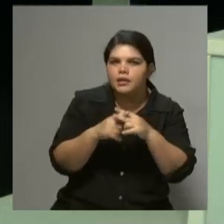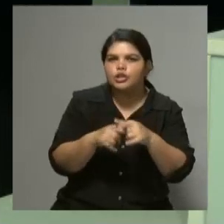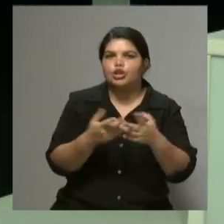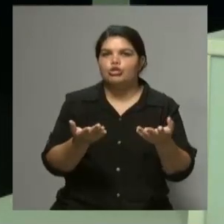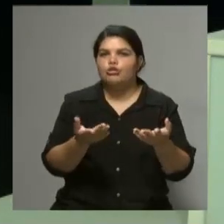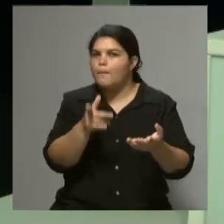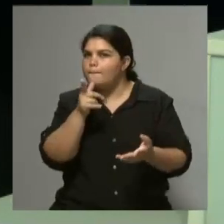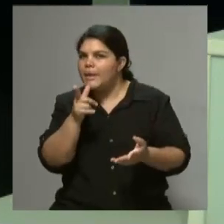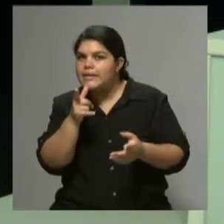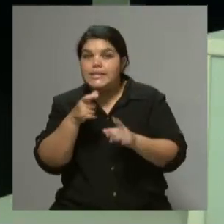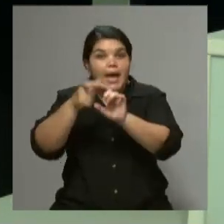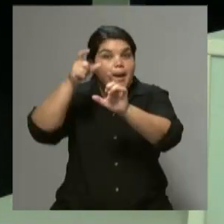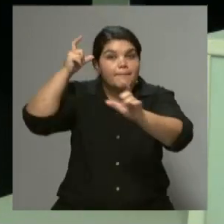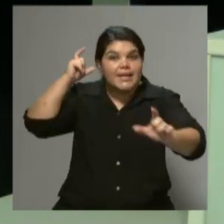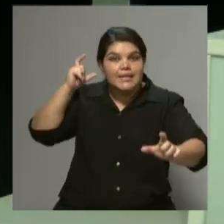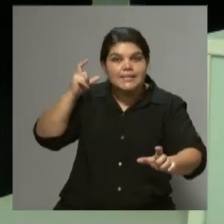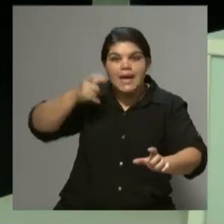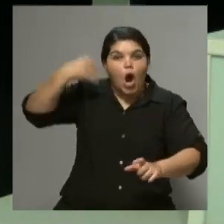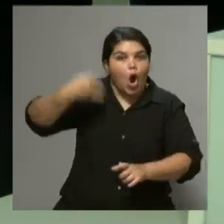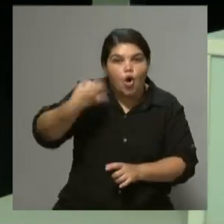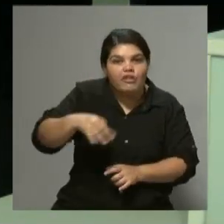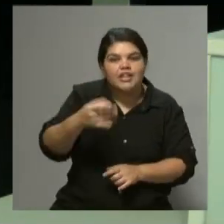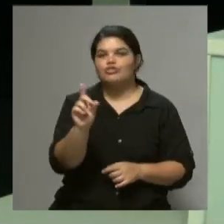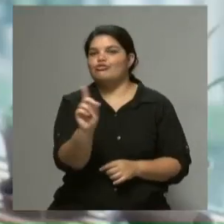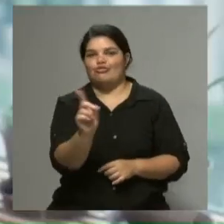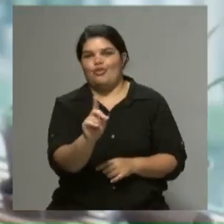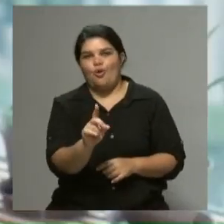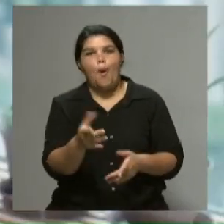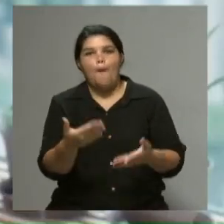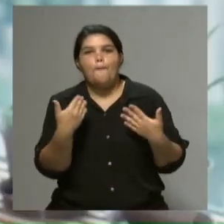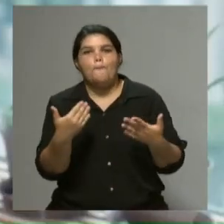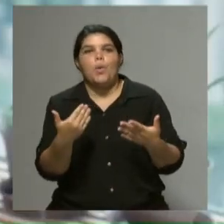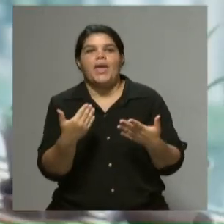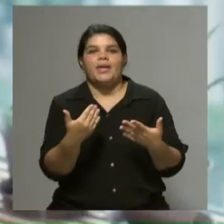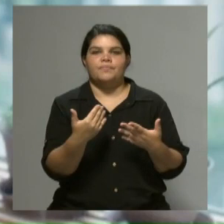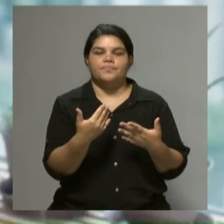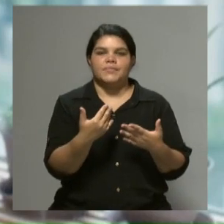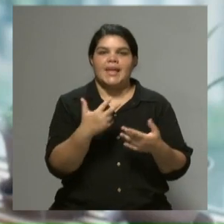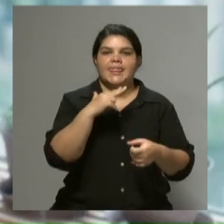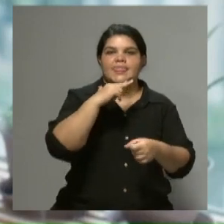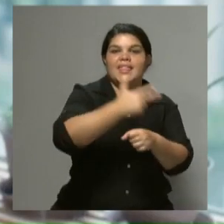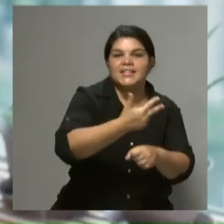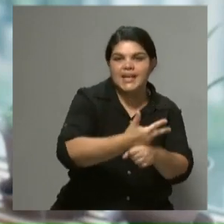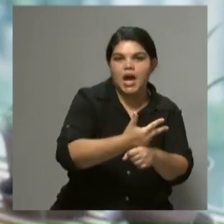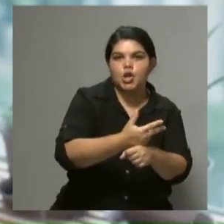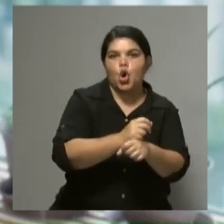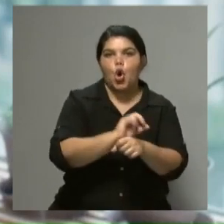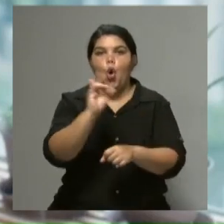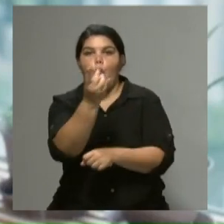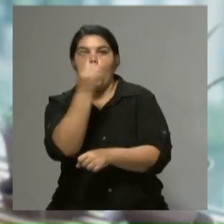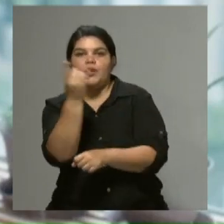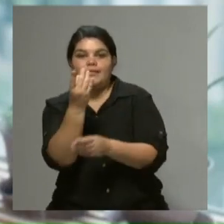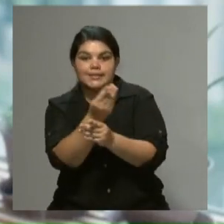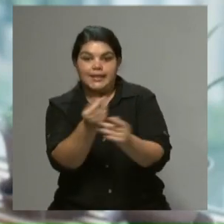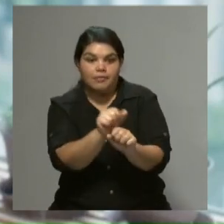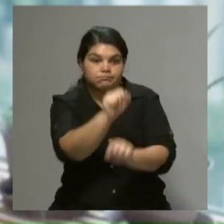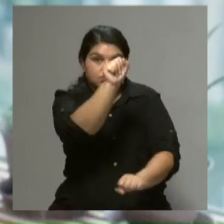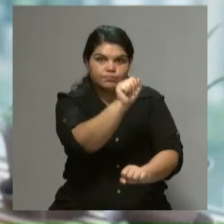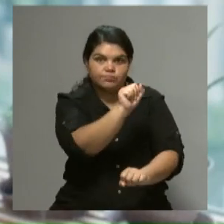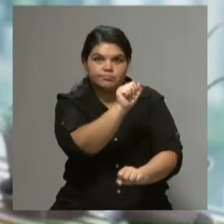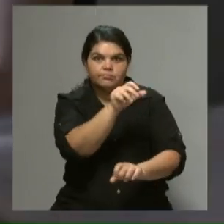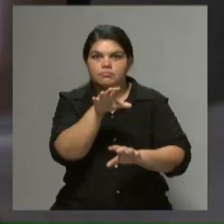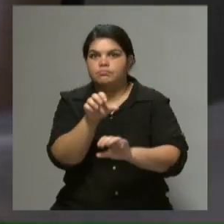tanta experiencia, o simplemente con haber terminado un terciario o una universidad alcanza, y muchas veces hay